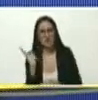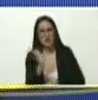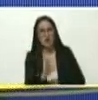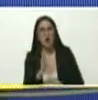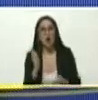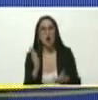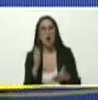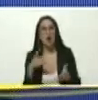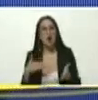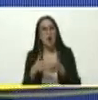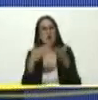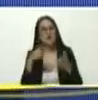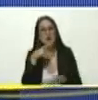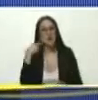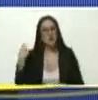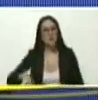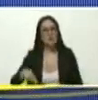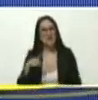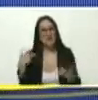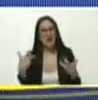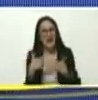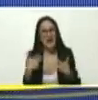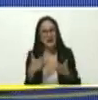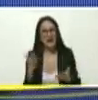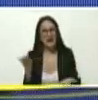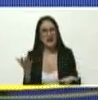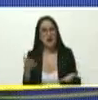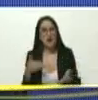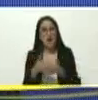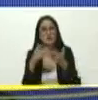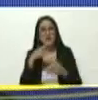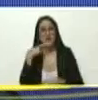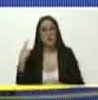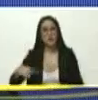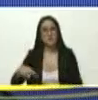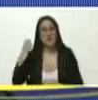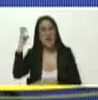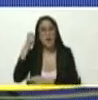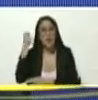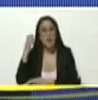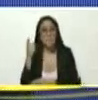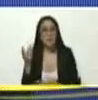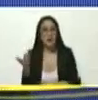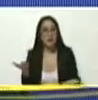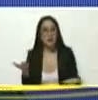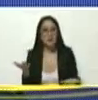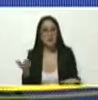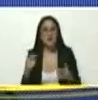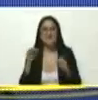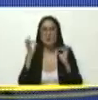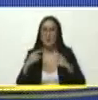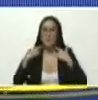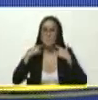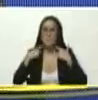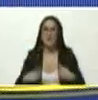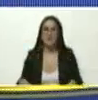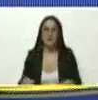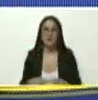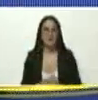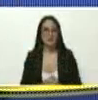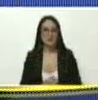contra Rusia, esta guerra contra Rusia, que Europa está condenada a perder en todos